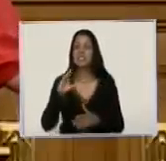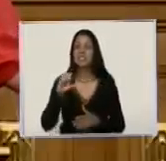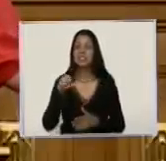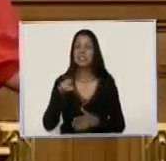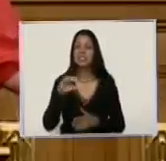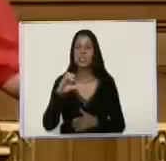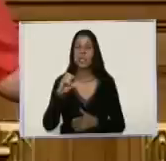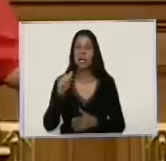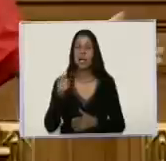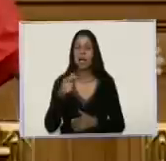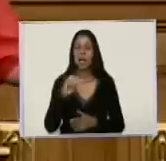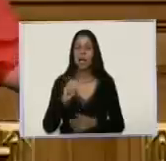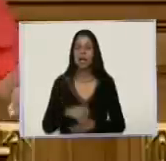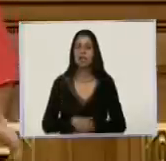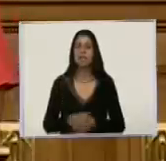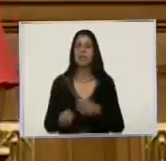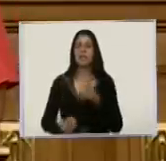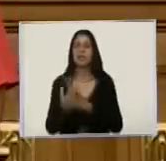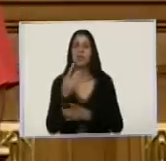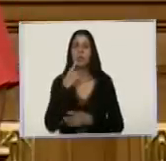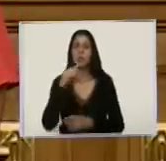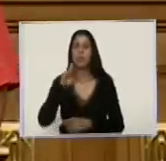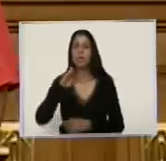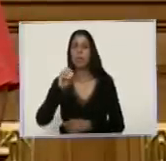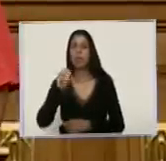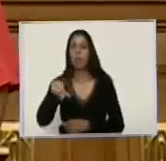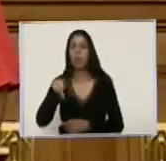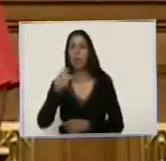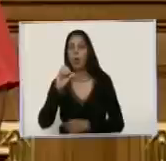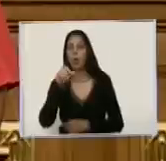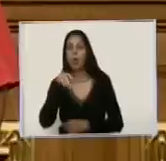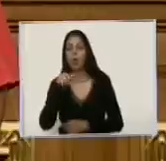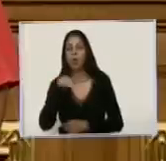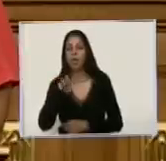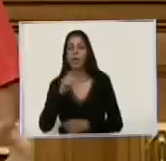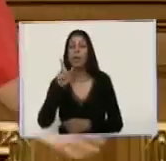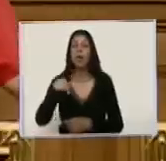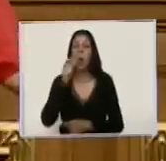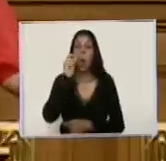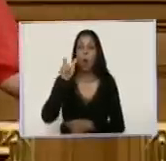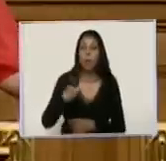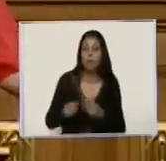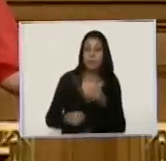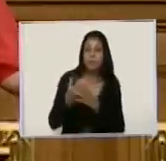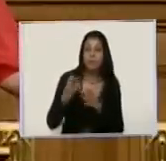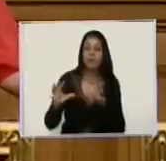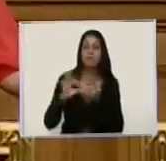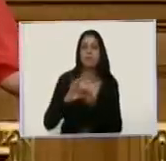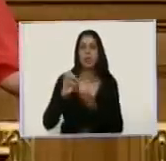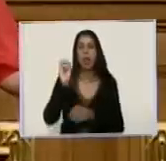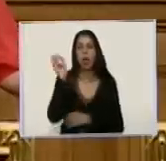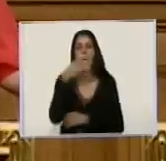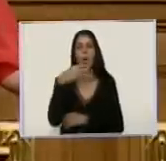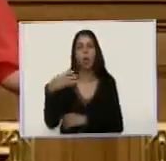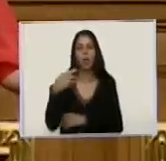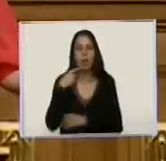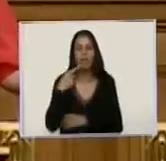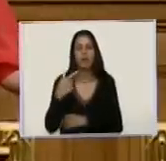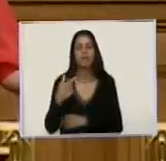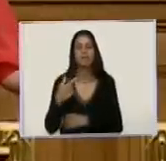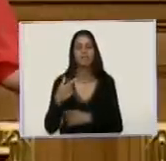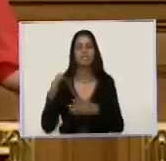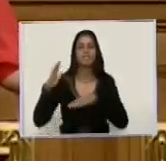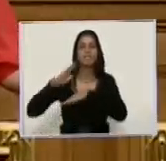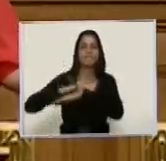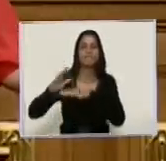El primer Rockefeller, John D. Rockefeller, el creador de la Standard Oil. Obama está cumpliendo un